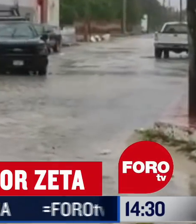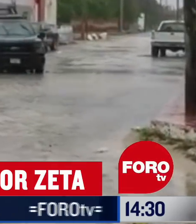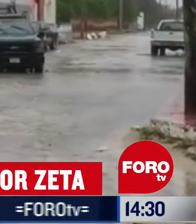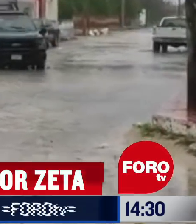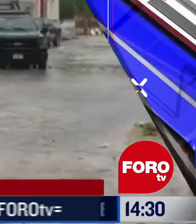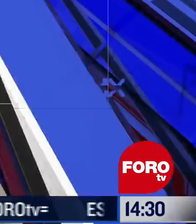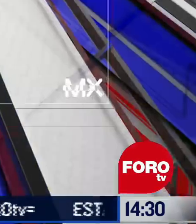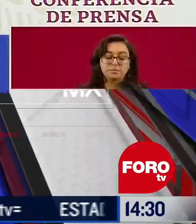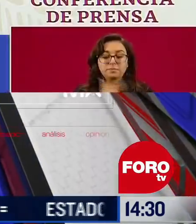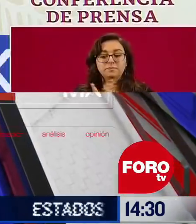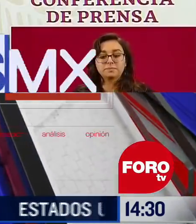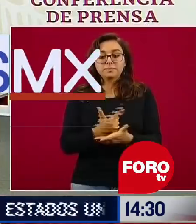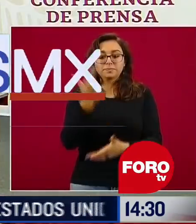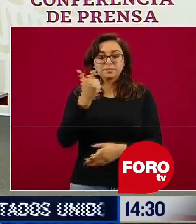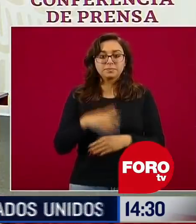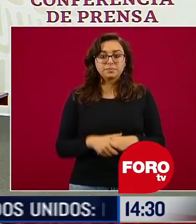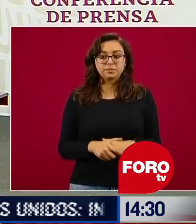municipios.